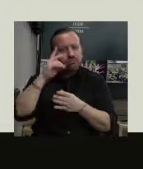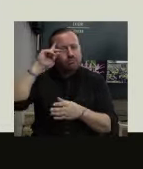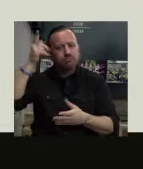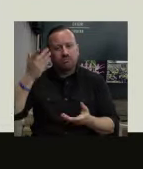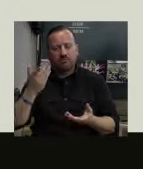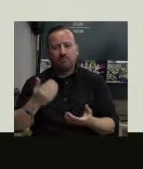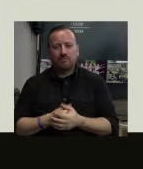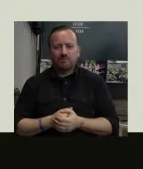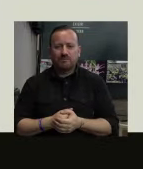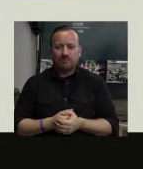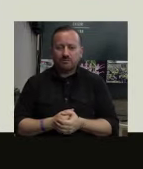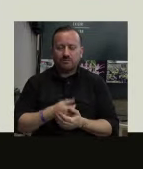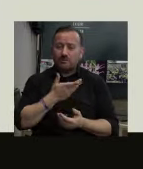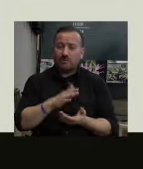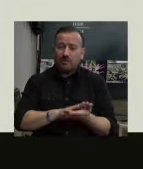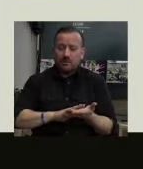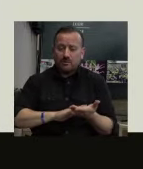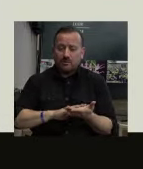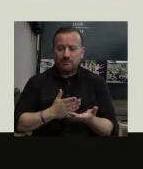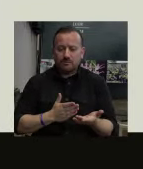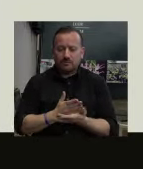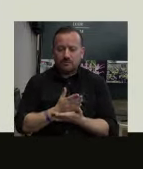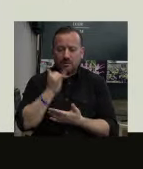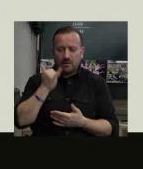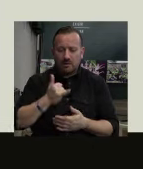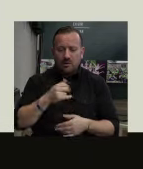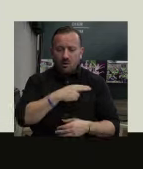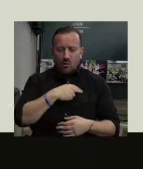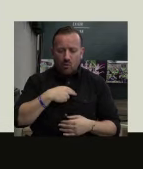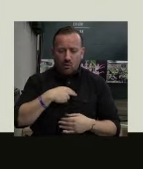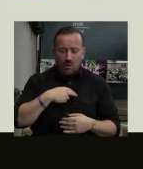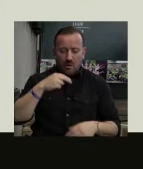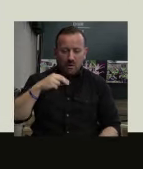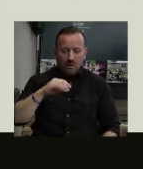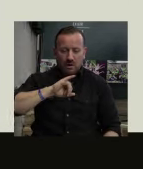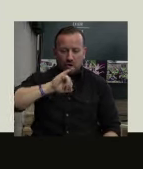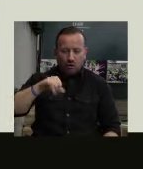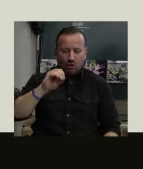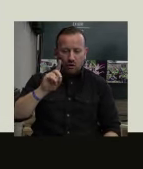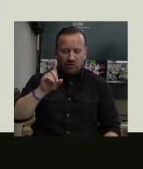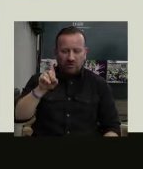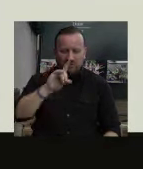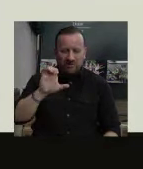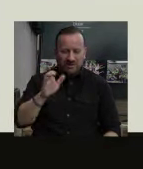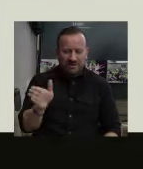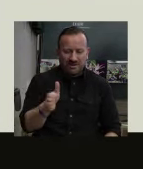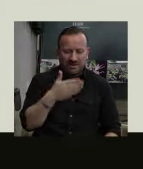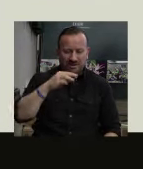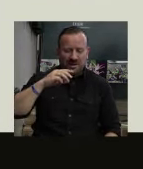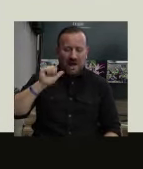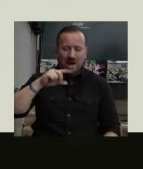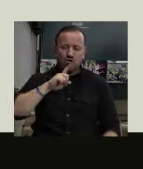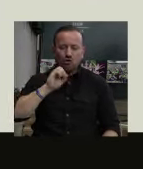ruta parto de Chepe Marina un texto muy bello que se llama ética para